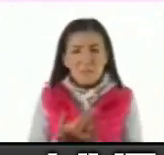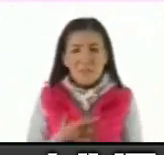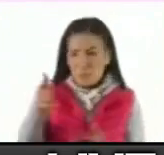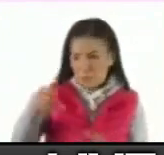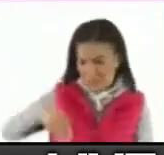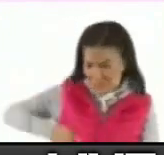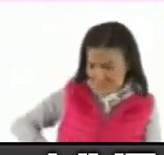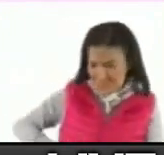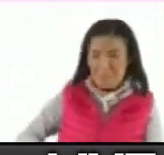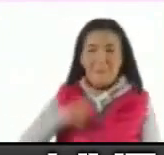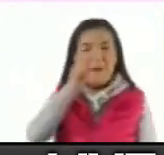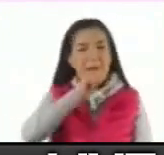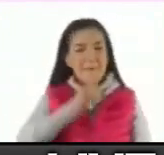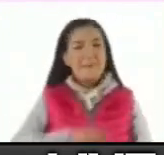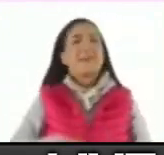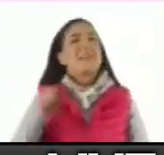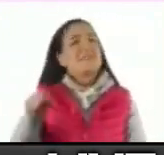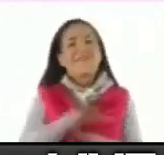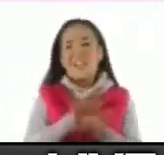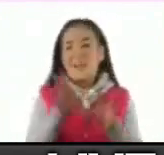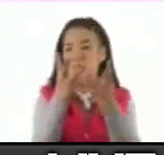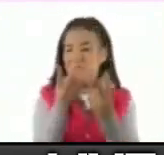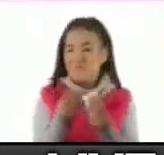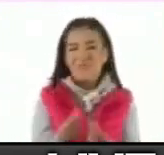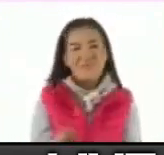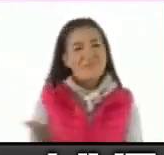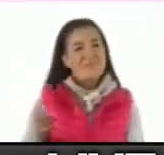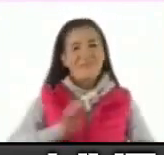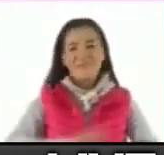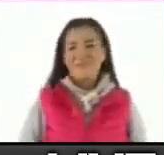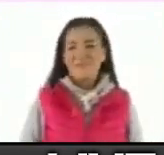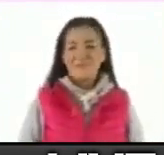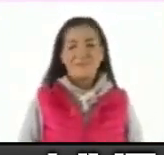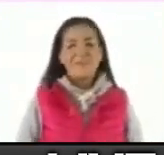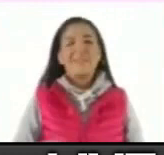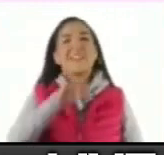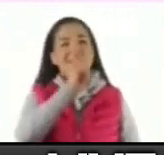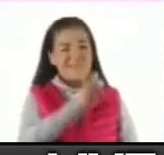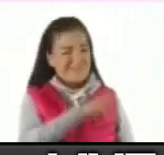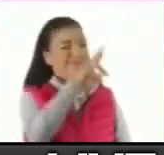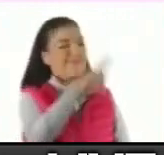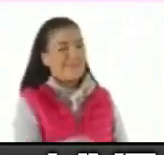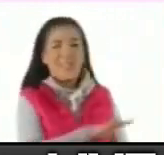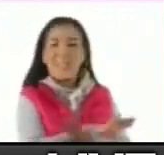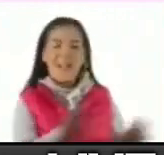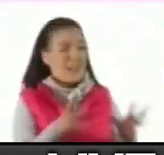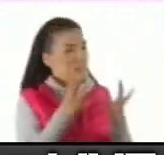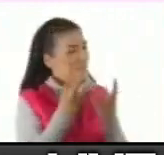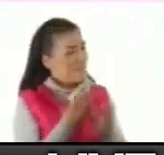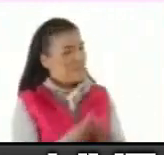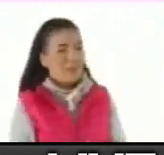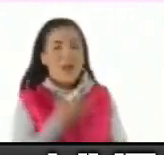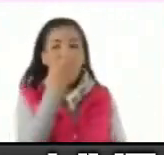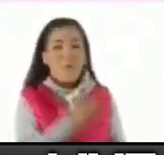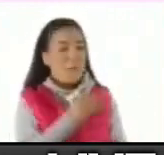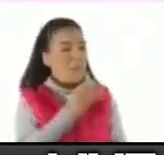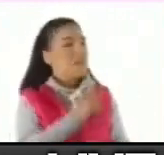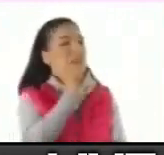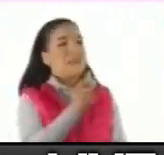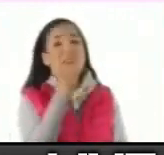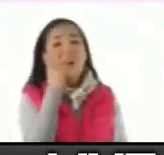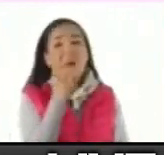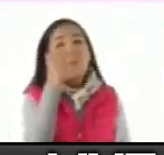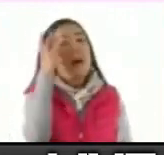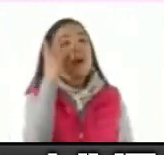ahí? Se me hace que ya se derritió. Es cierto, se derritió. Ahora solo es agua de